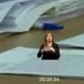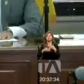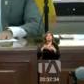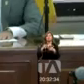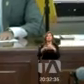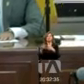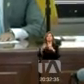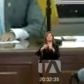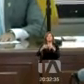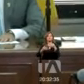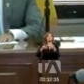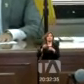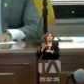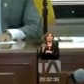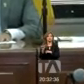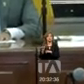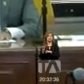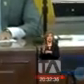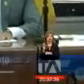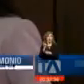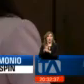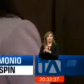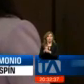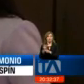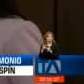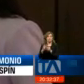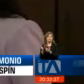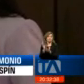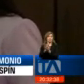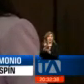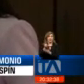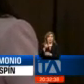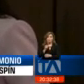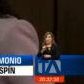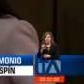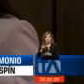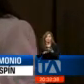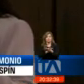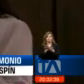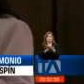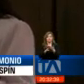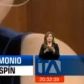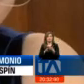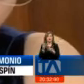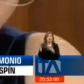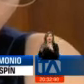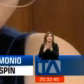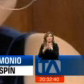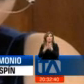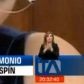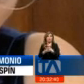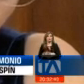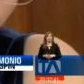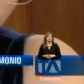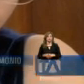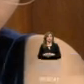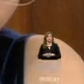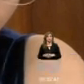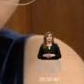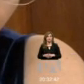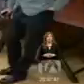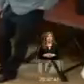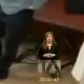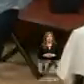causa ambas cuentan con medidas cautelares prohibición de salida del país y prisión preventiva respectivamente en